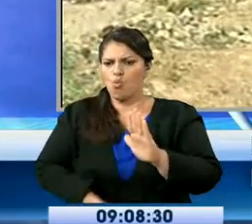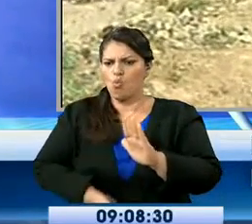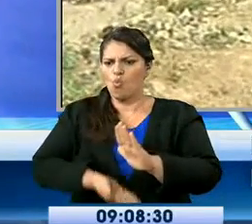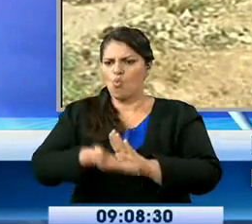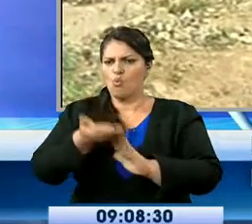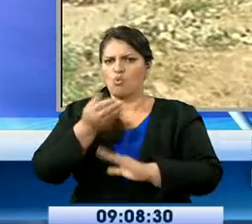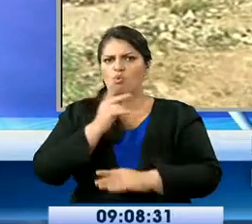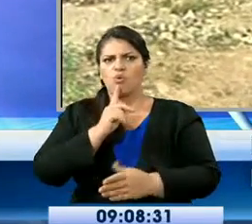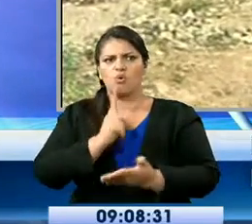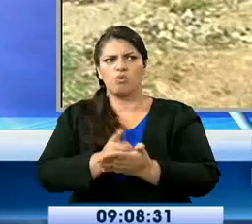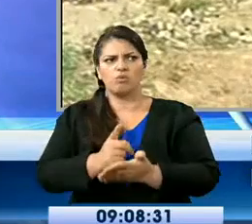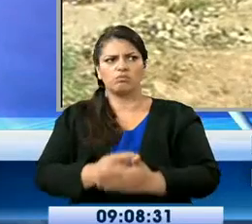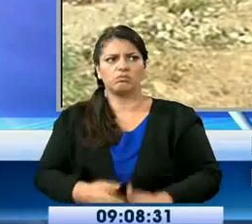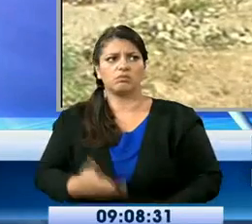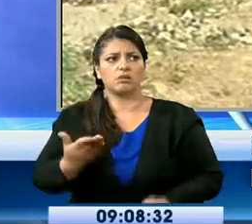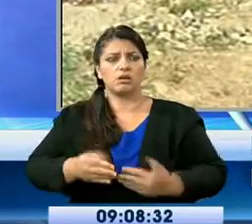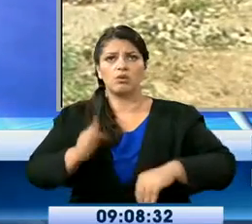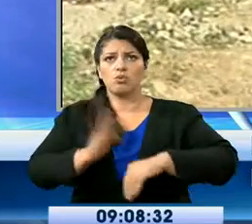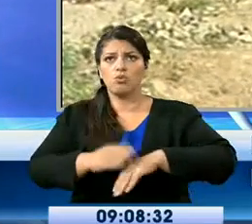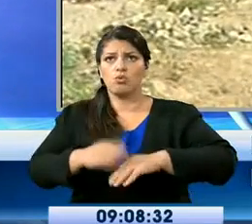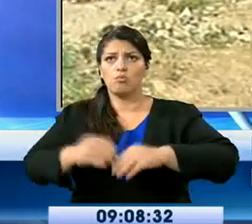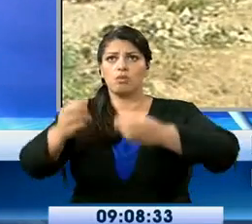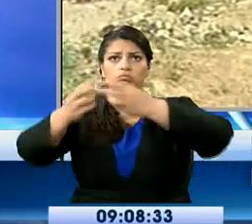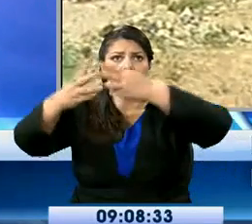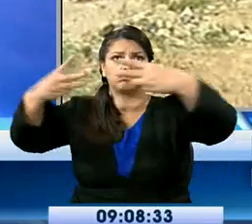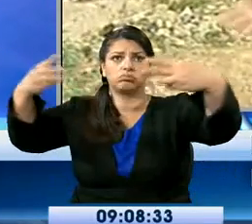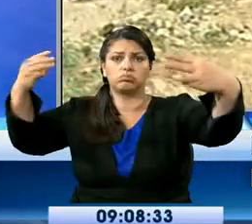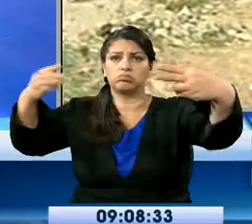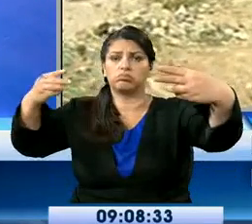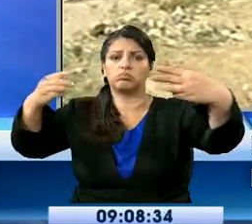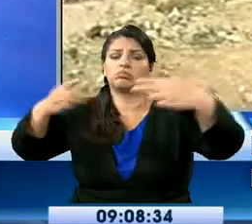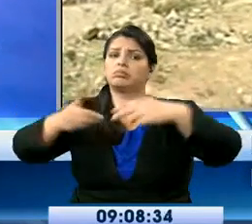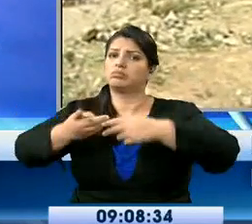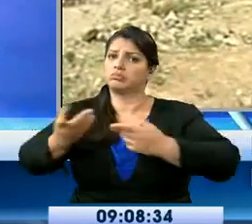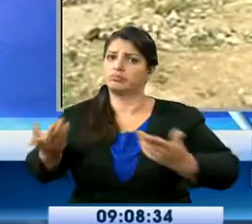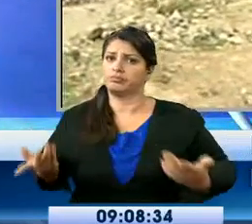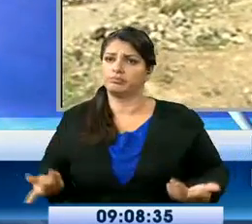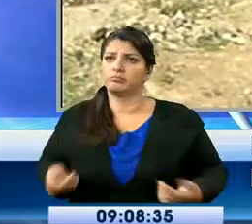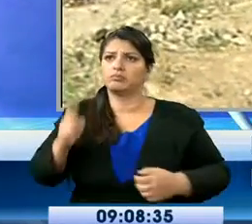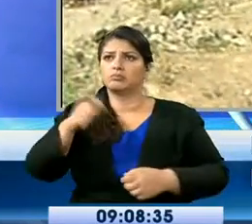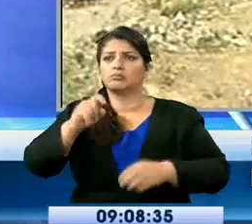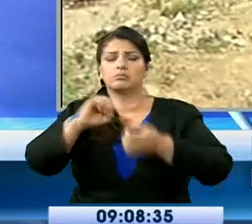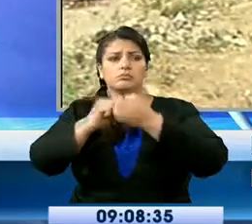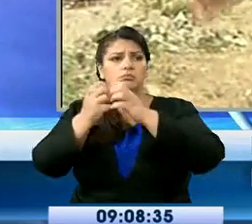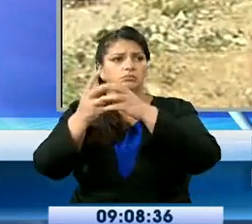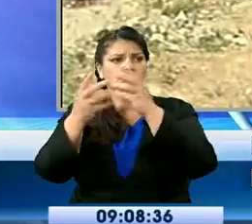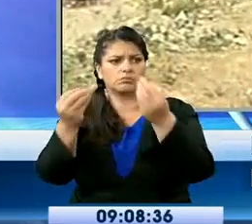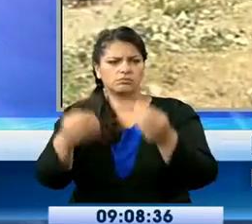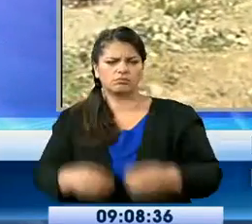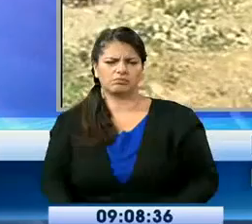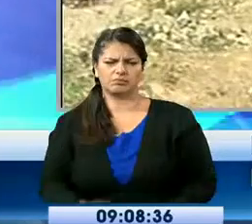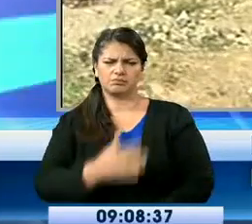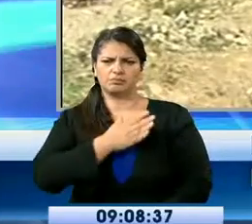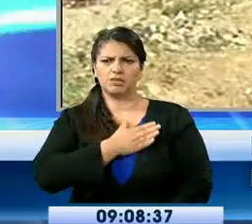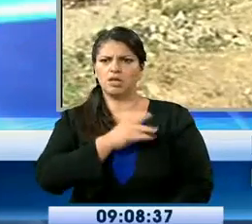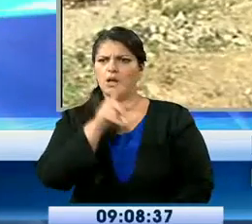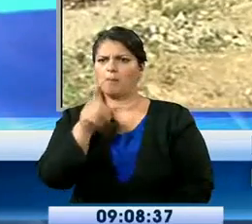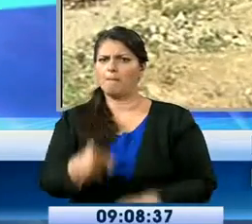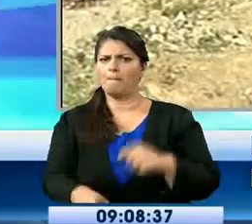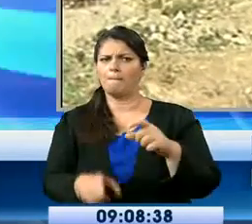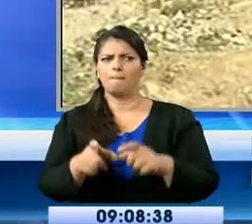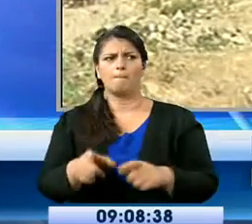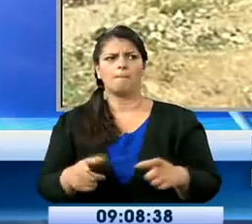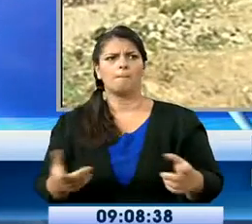problema del tendido o de los medidores, pues hay que solucionárselos, porque, Hugo, no es posible de que estas personas solamente vivan